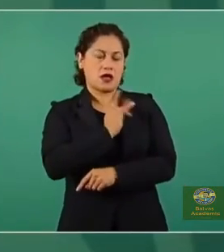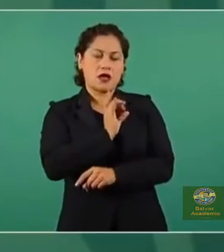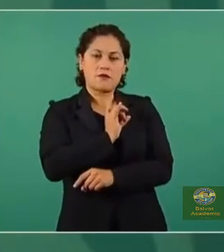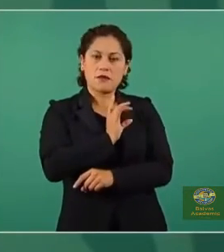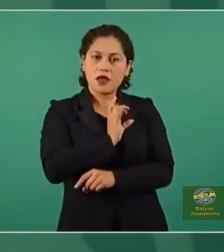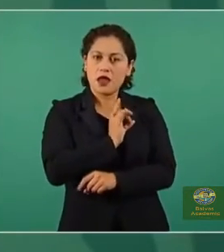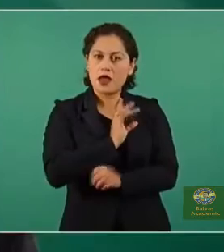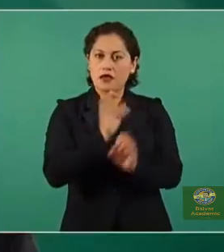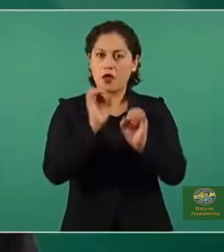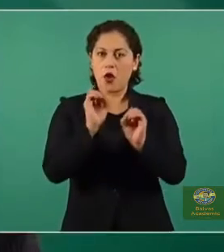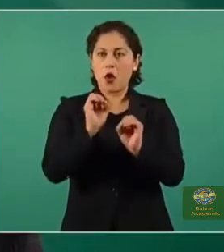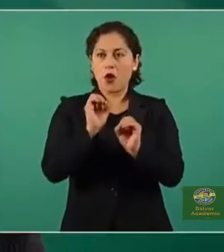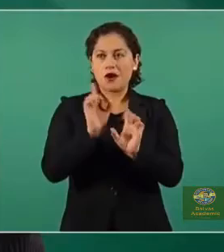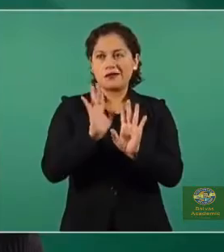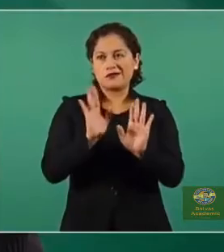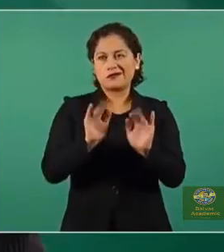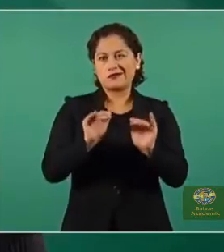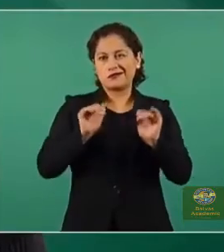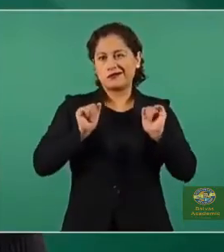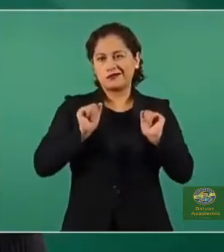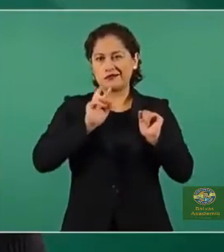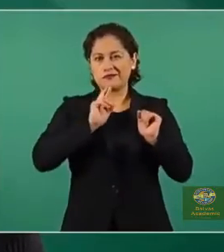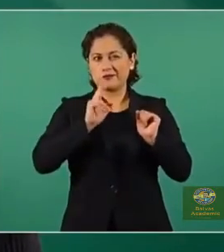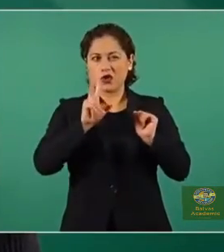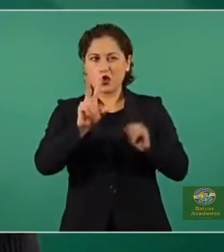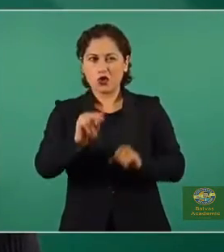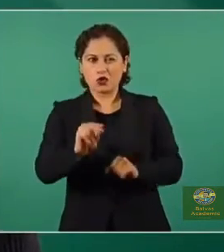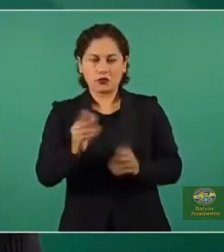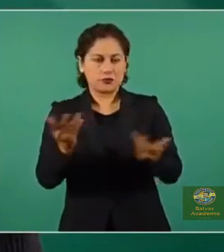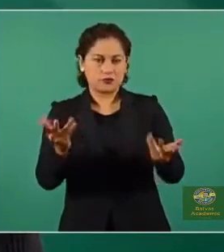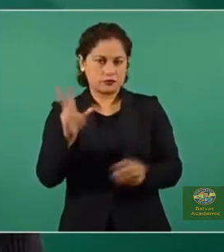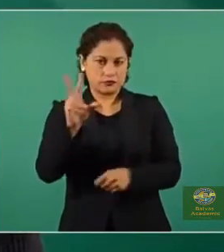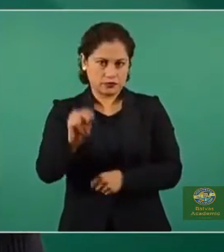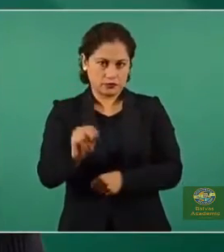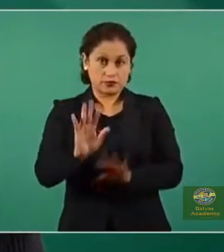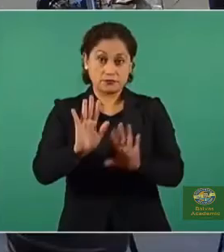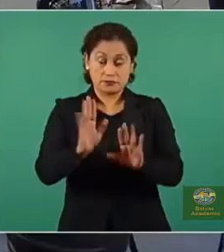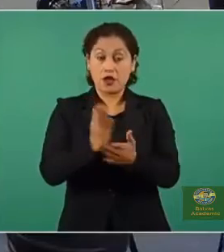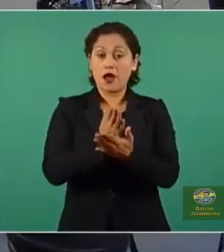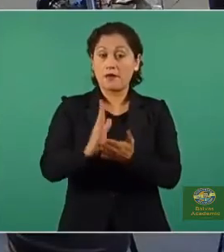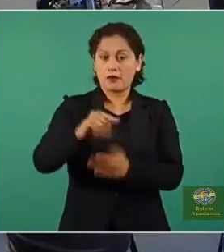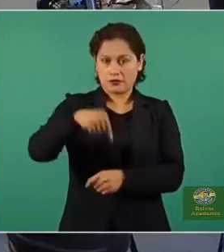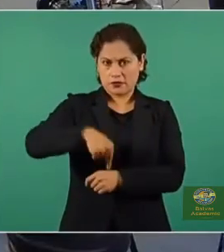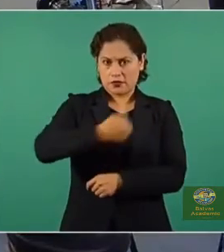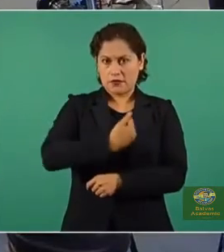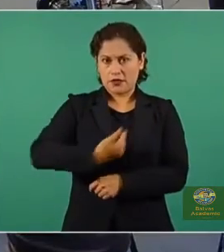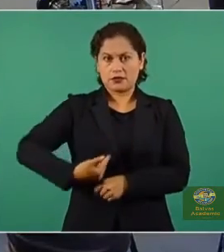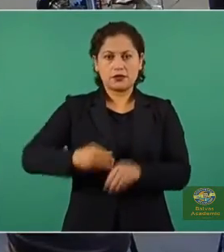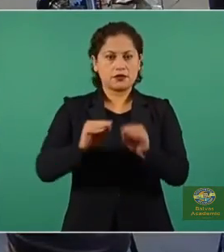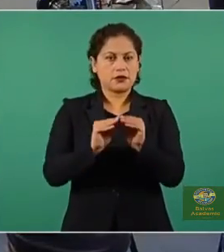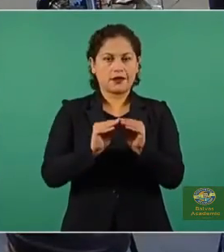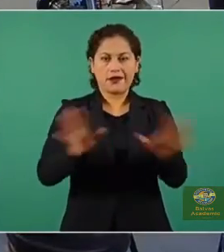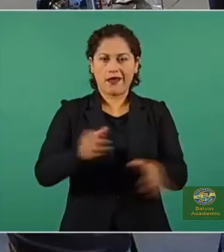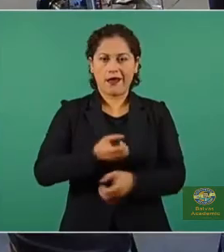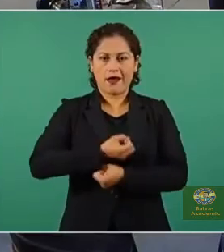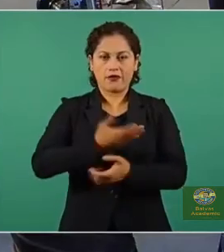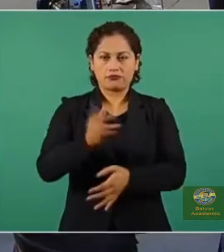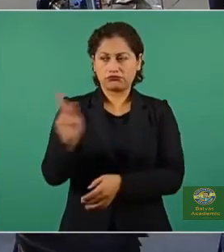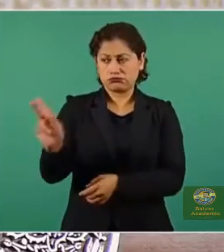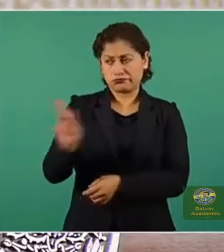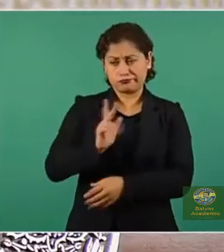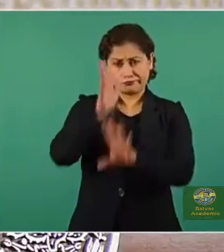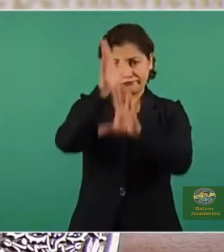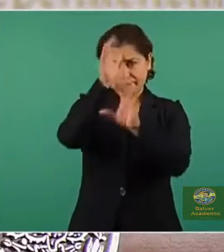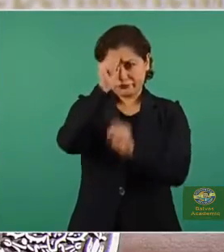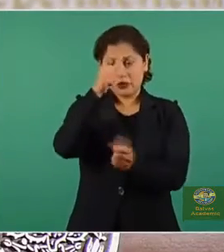el inhibir su asistencia. Y bueno, ya aquí nuestro presidente fue muy claro, yo estoy totalmente de acuerdo, la carta